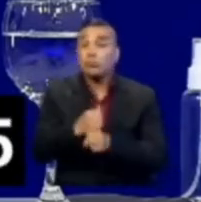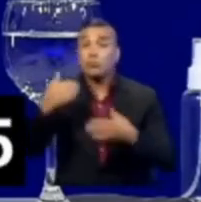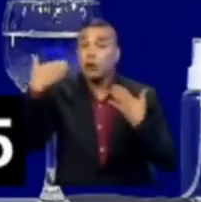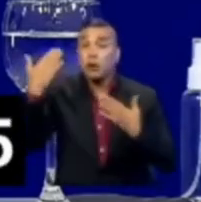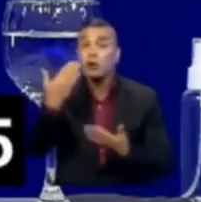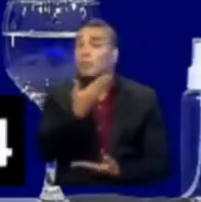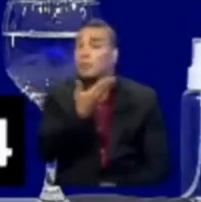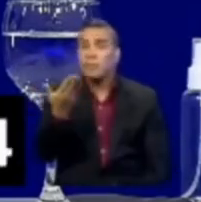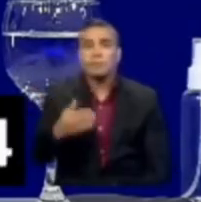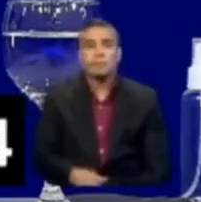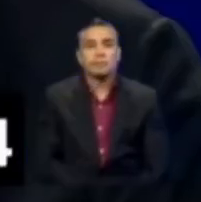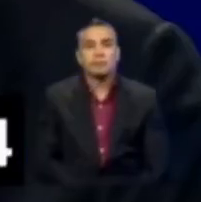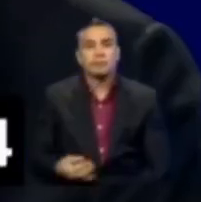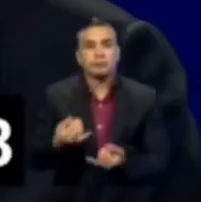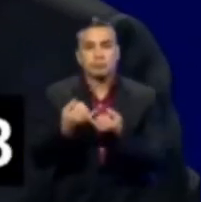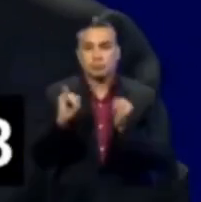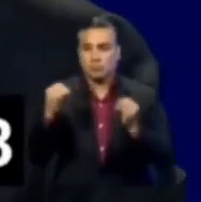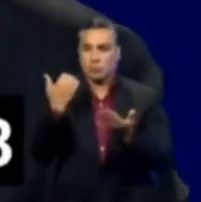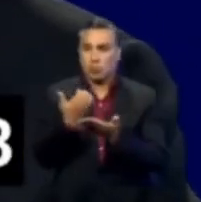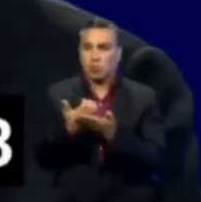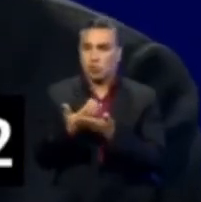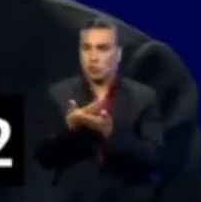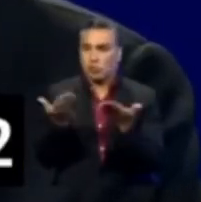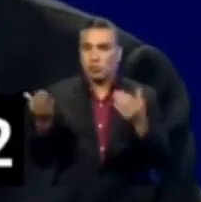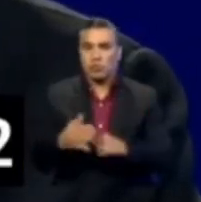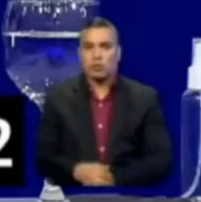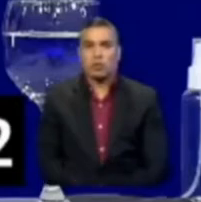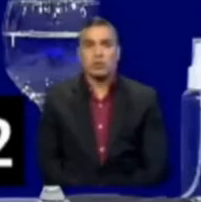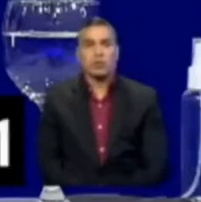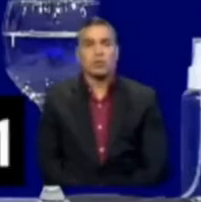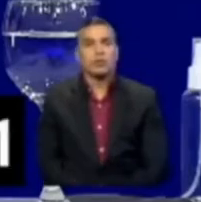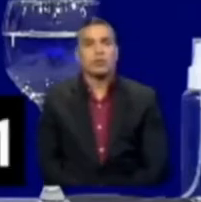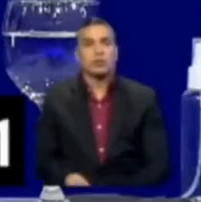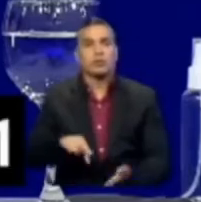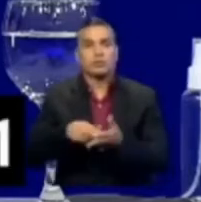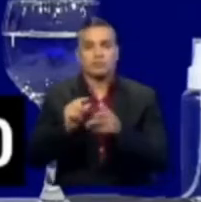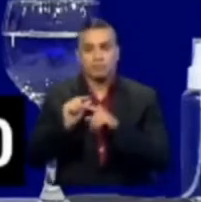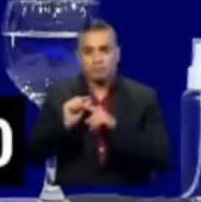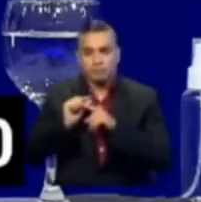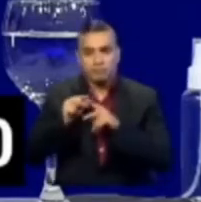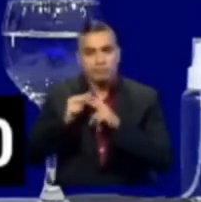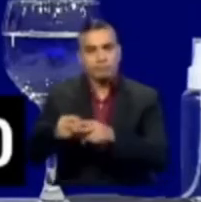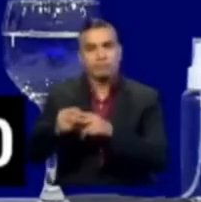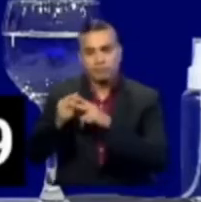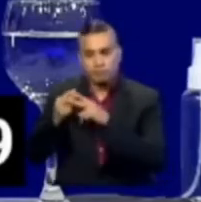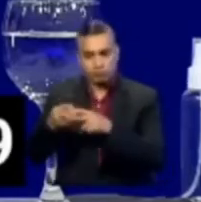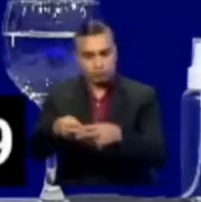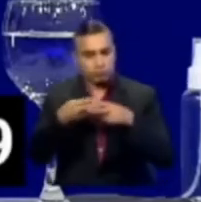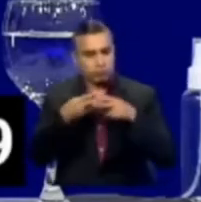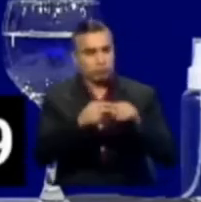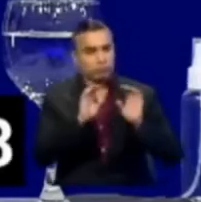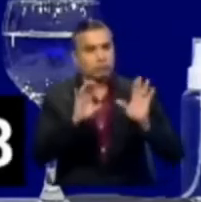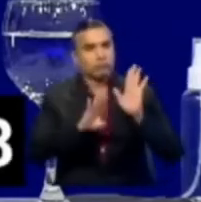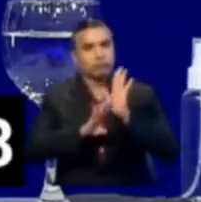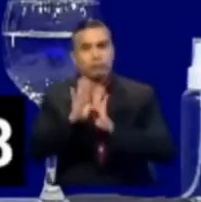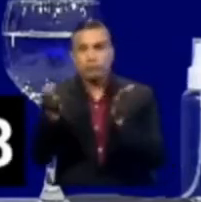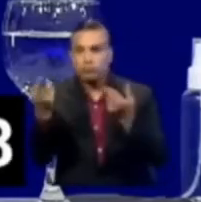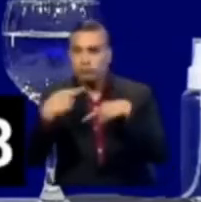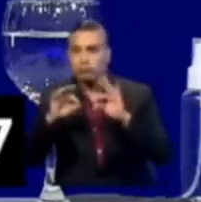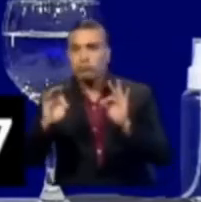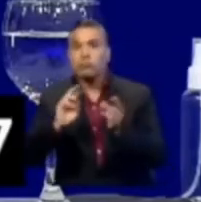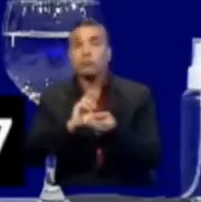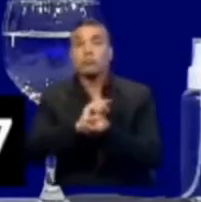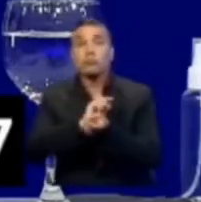que permita dotarles de independencia económica, dotándoles de créditos y de recursos para que puedan salir adelante, cambiando